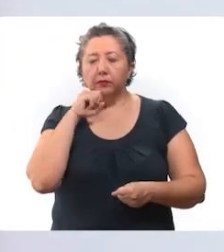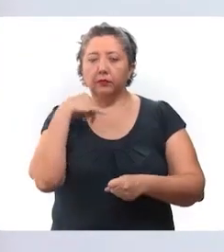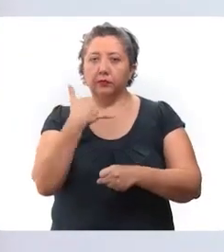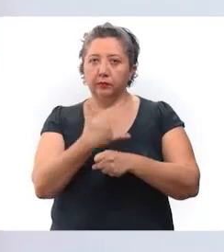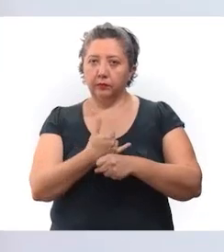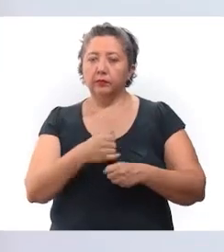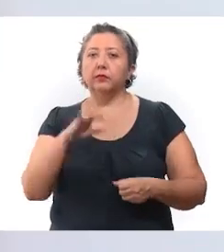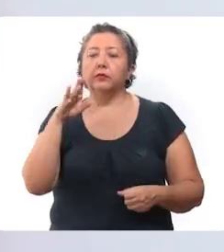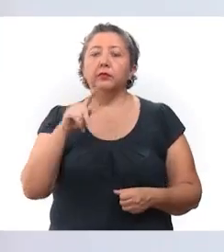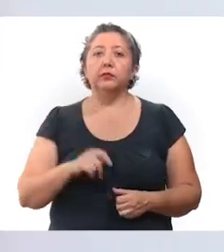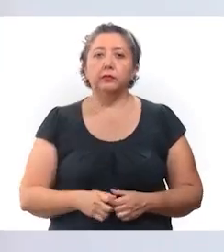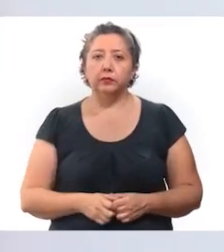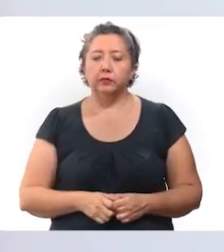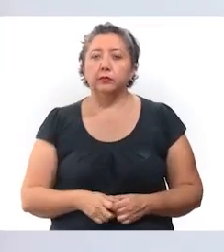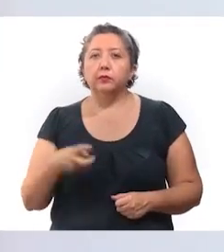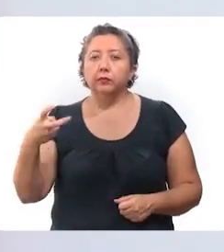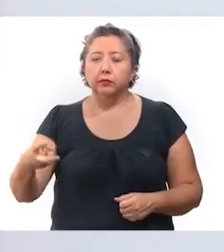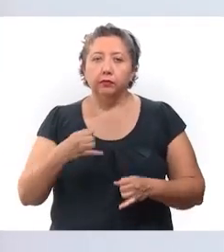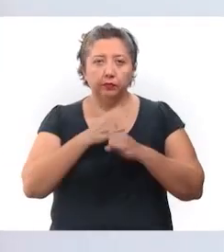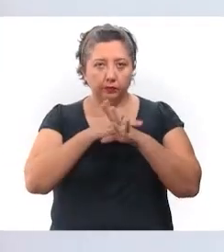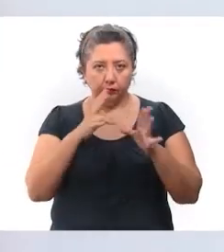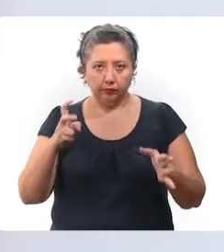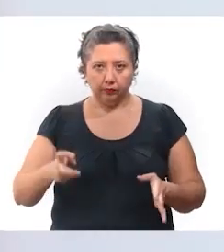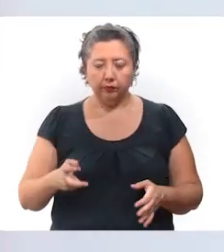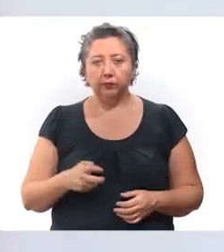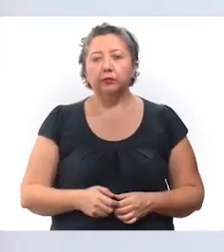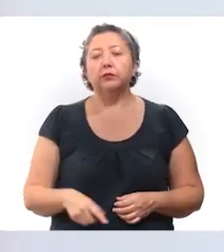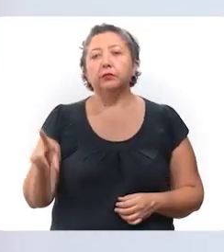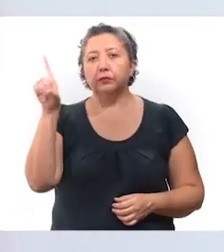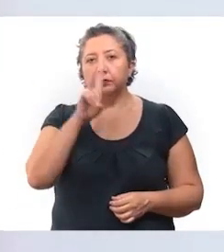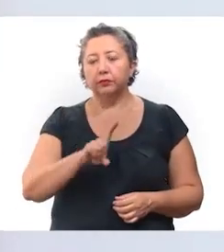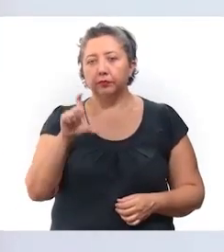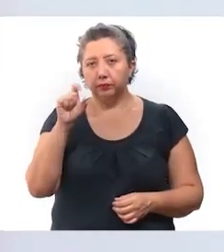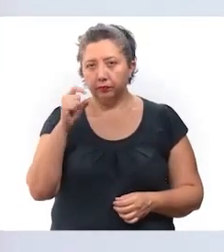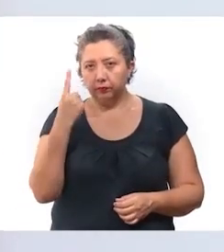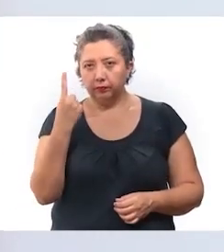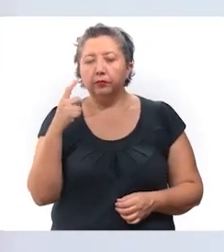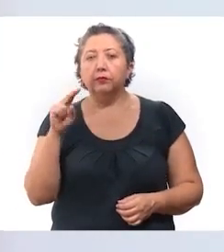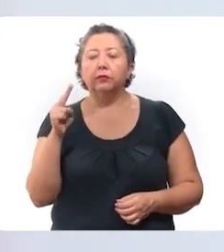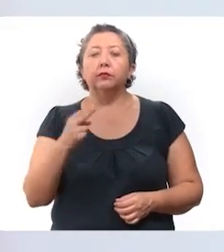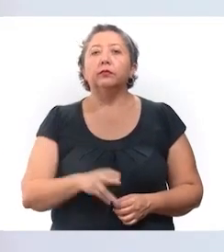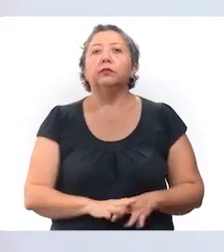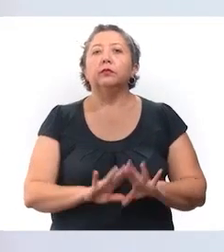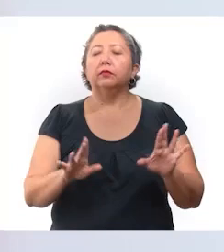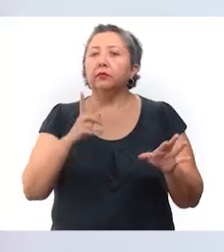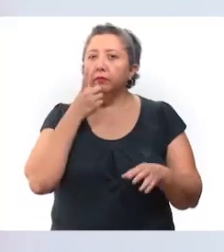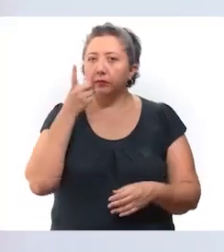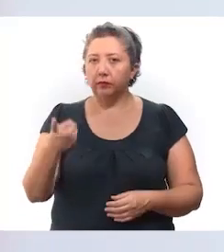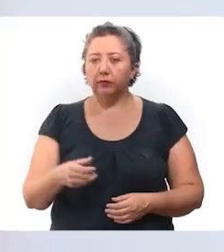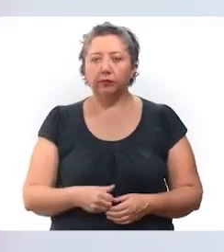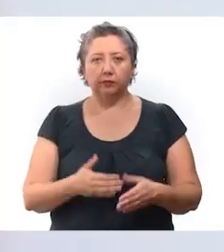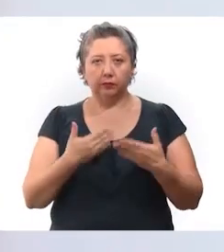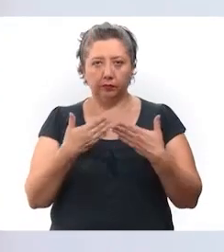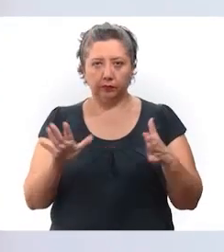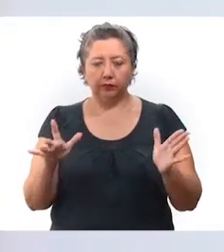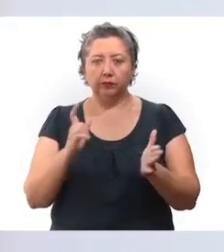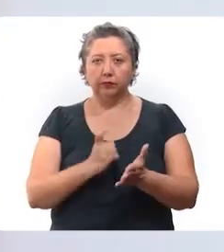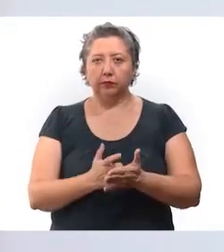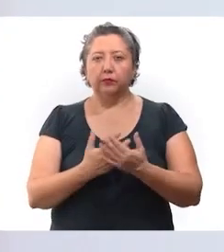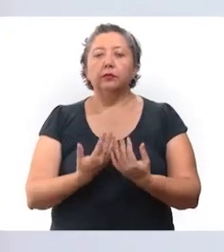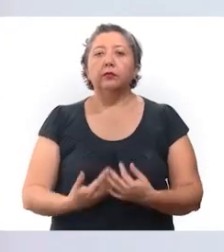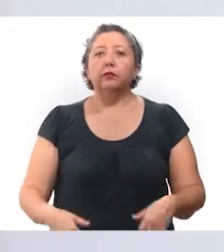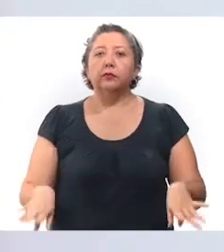Secretaría del Bienestar. Este es el parte médico de este domingo 21 de noviembre. Como se ha señalado, en la